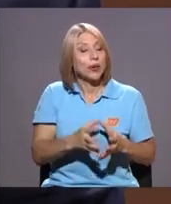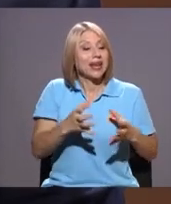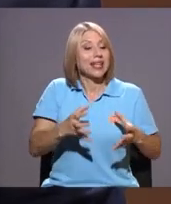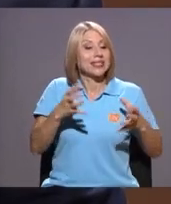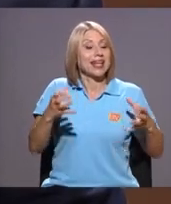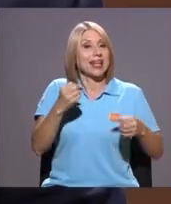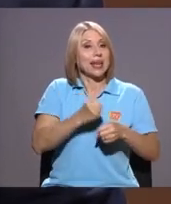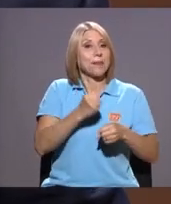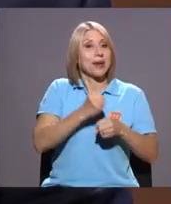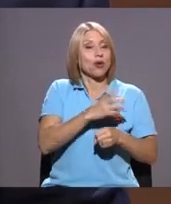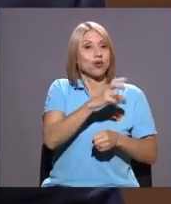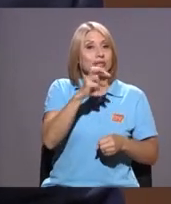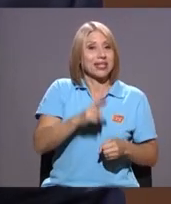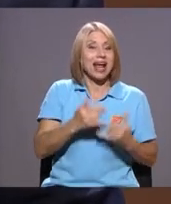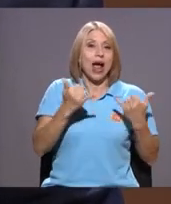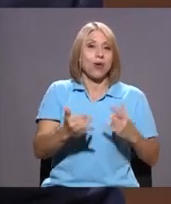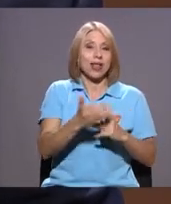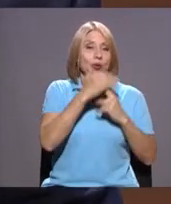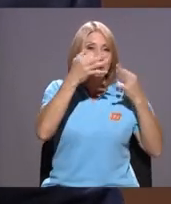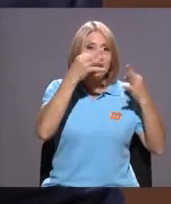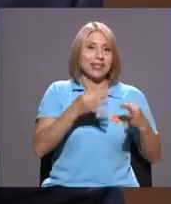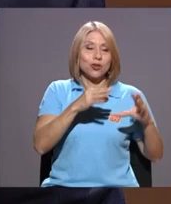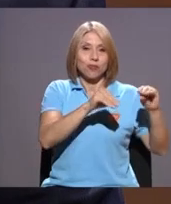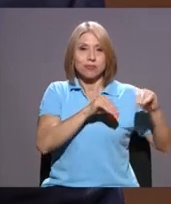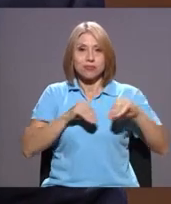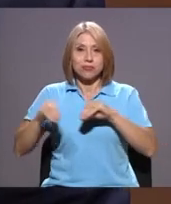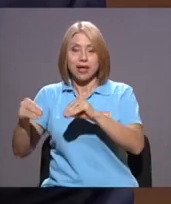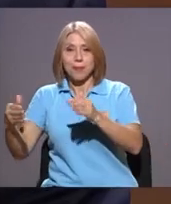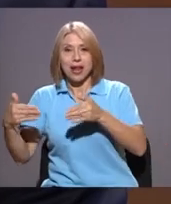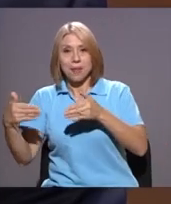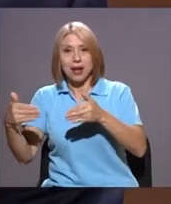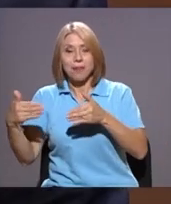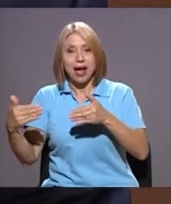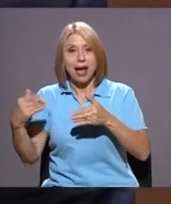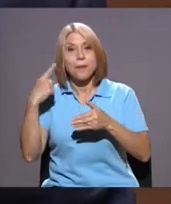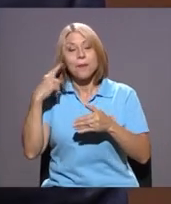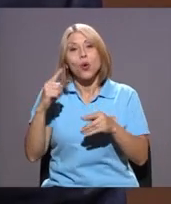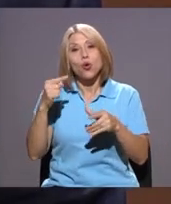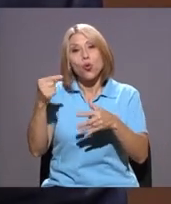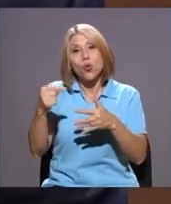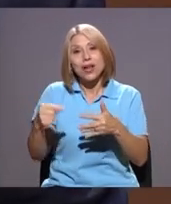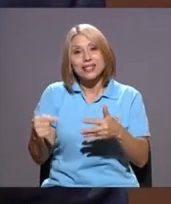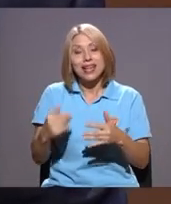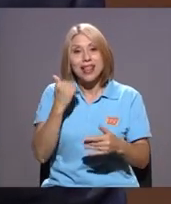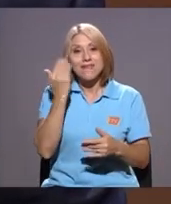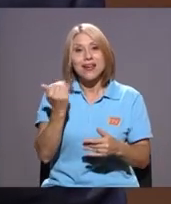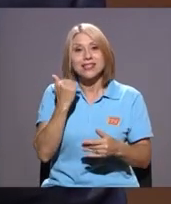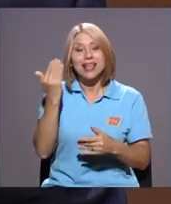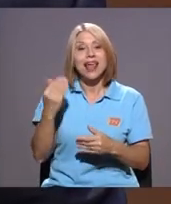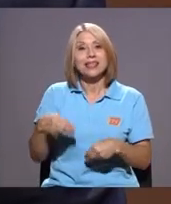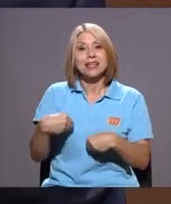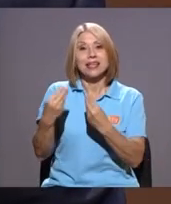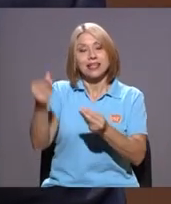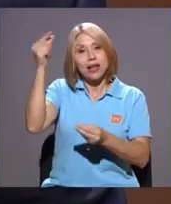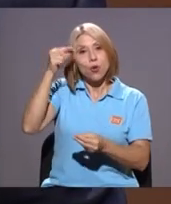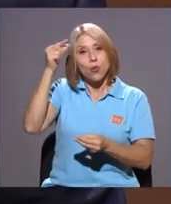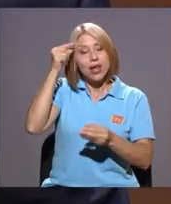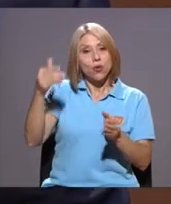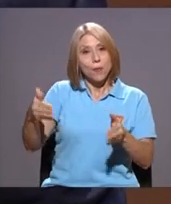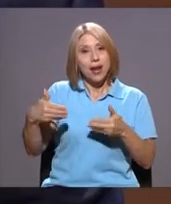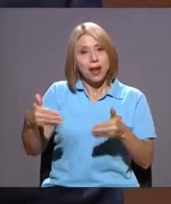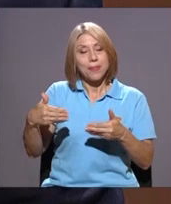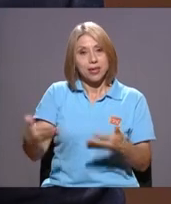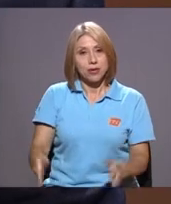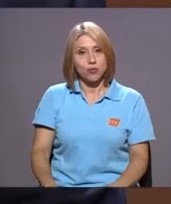tomaron la decisión de irse para panamá por una serie de facilidades que el gobierno panameño les está